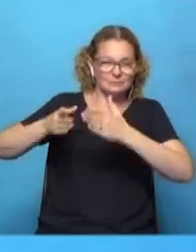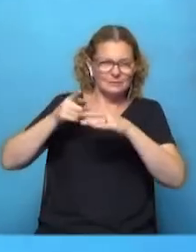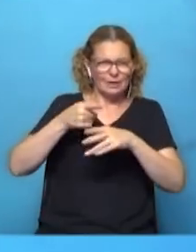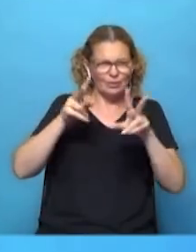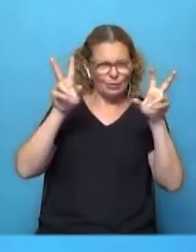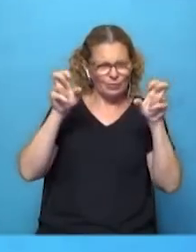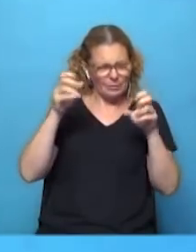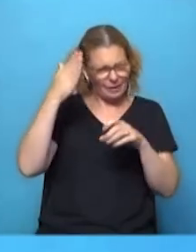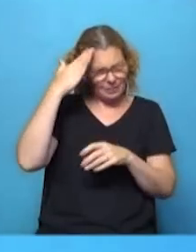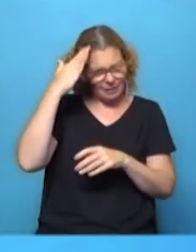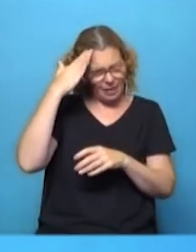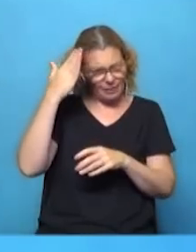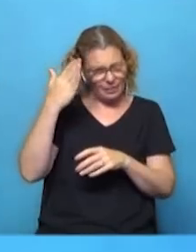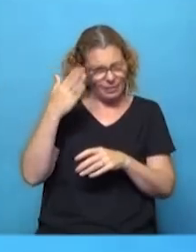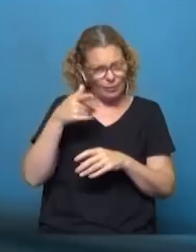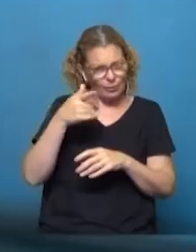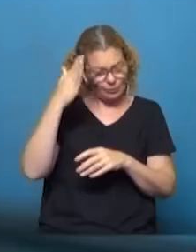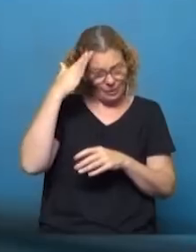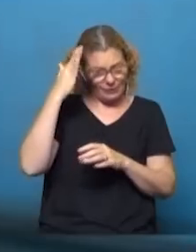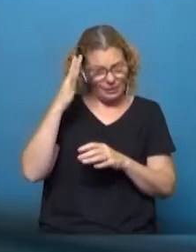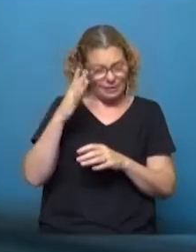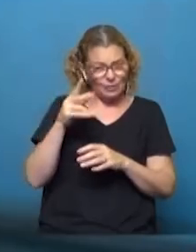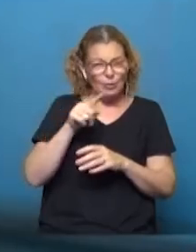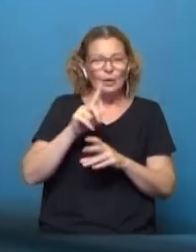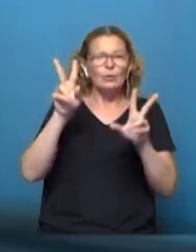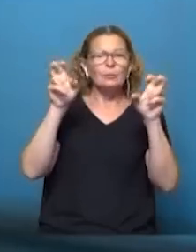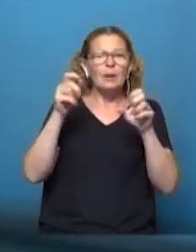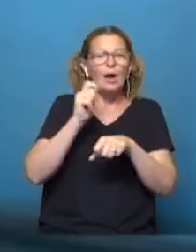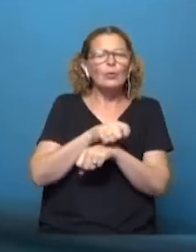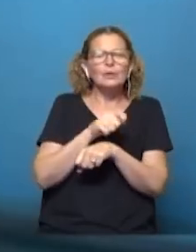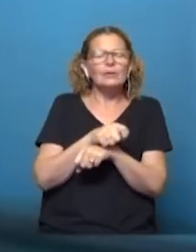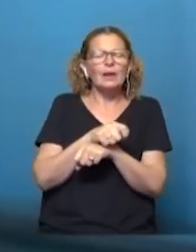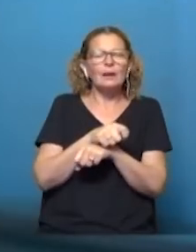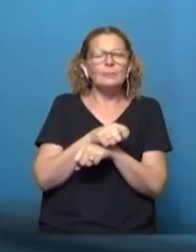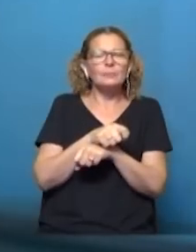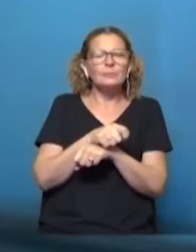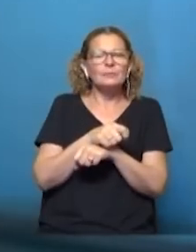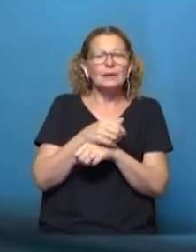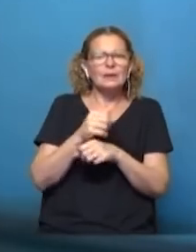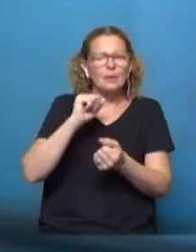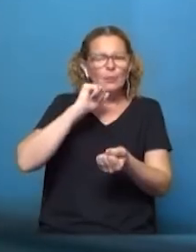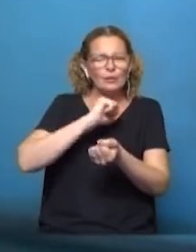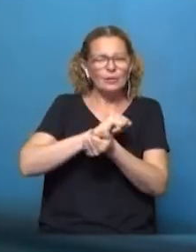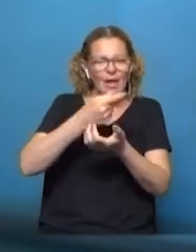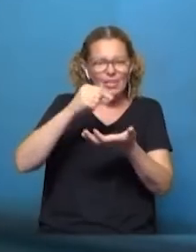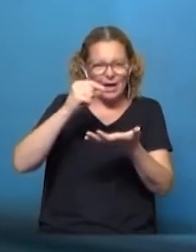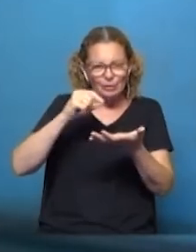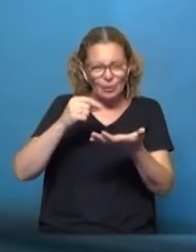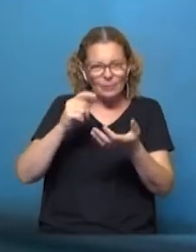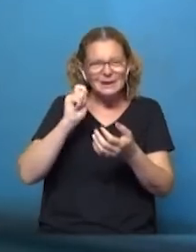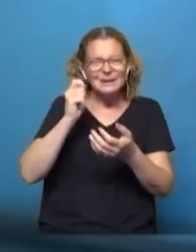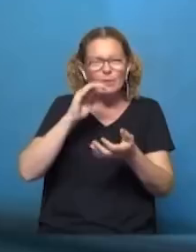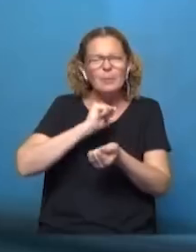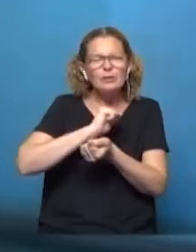tema de de convicción o maneja algunos elementos que no tiene que ver la justicia tiene que procesar los datos para ver quién va